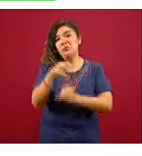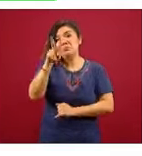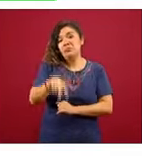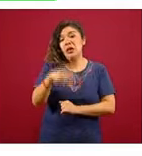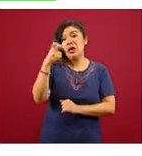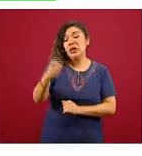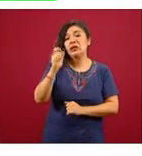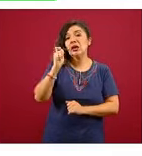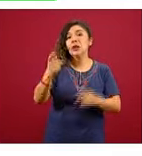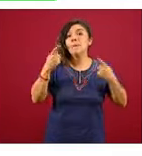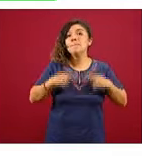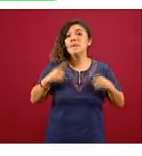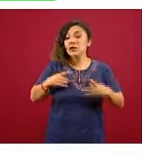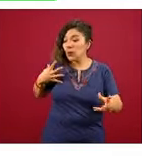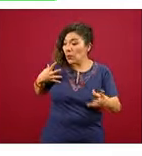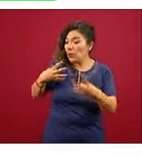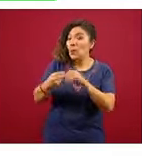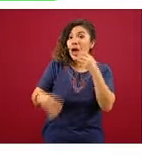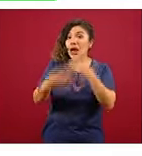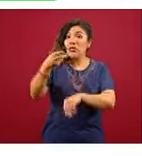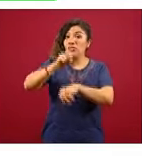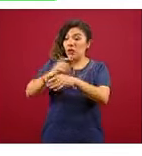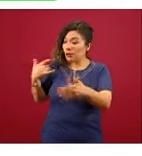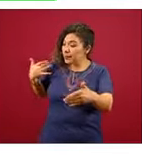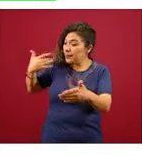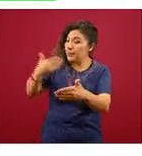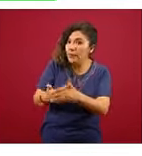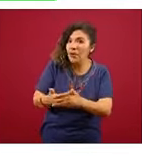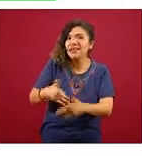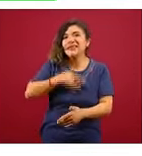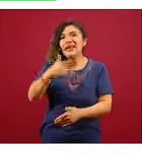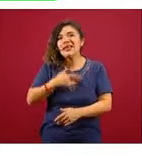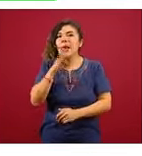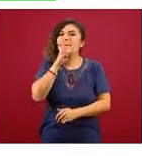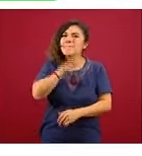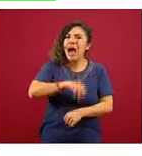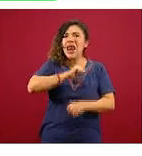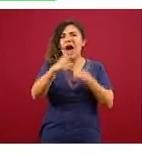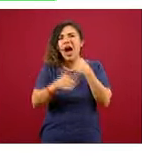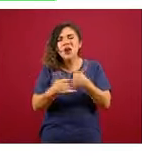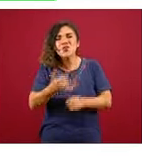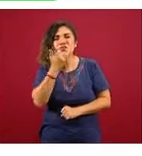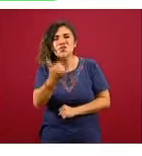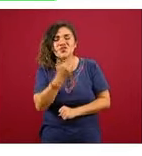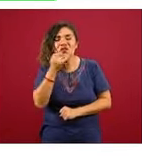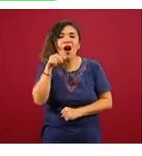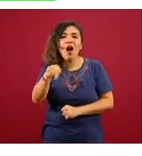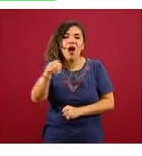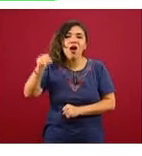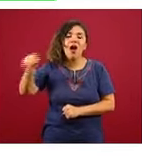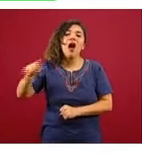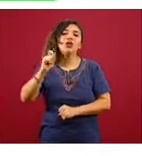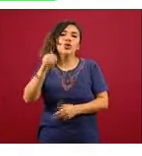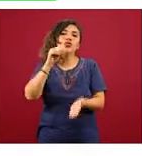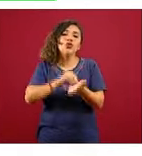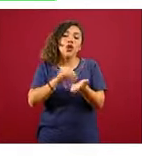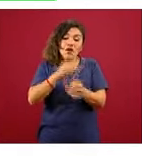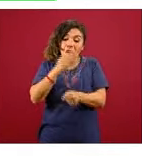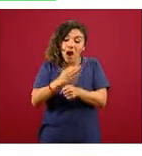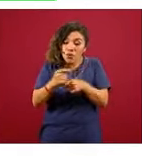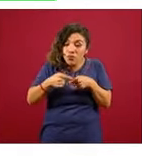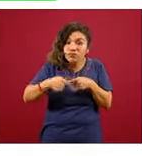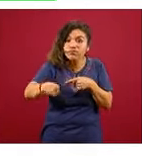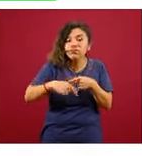las personas que en los últimos 14 días han iniciado con síntomas de la enfermedad y por lo tanto son las que todavía en este